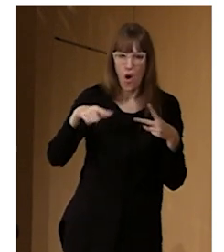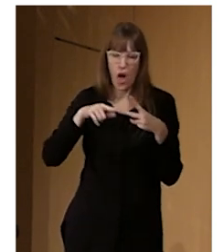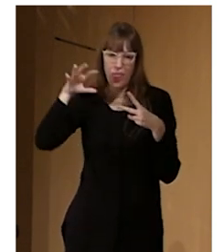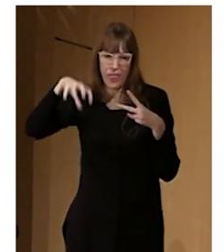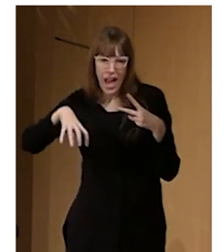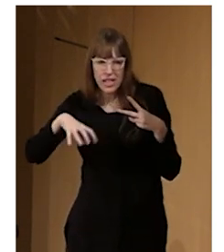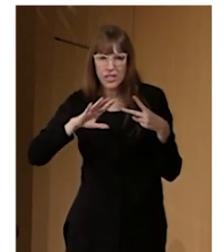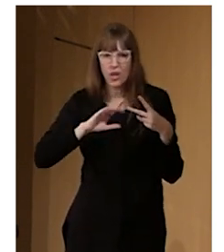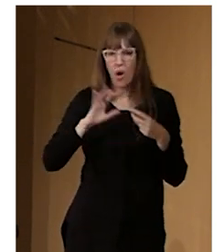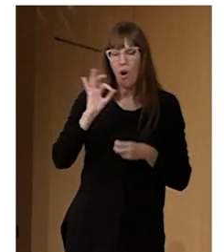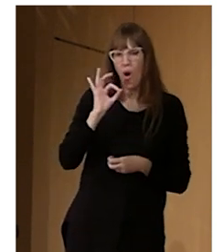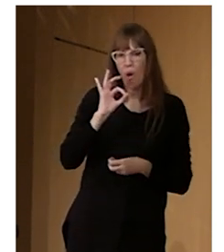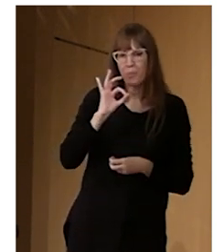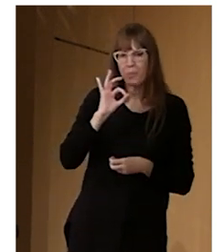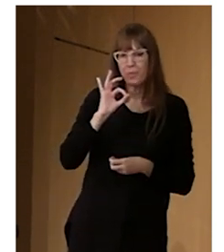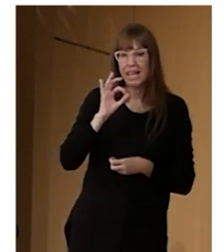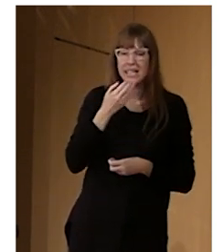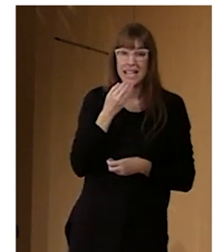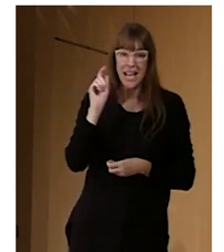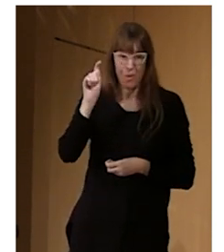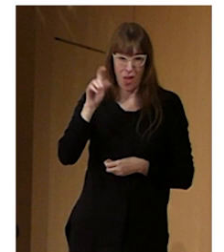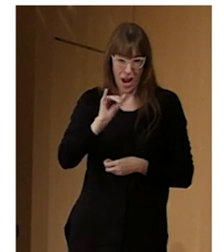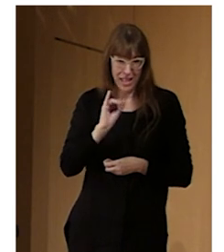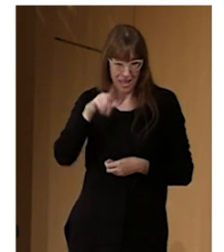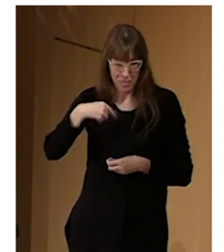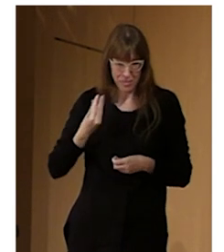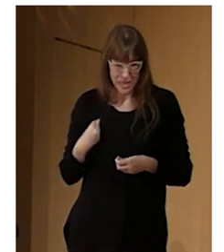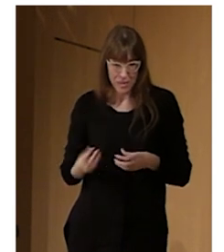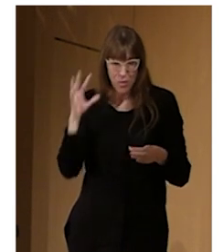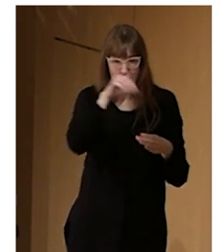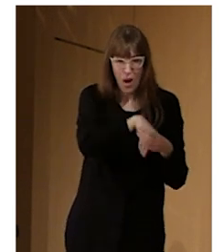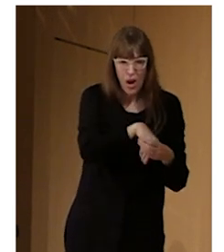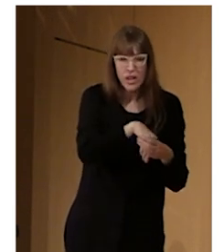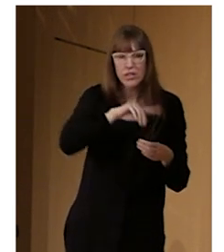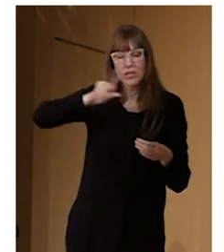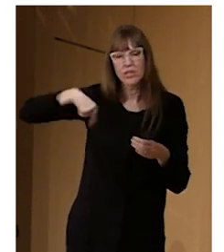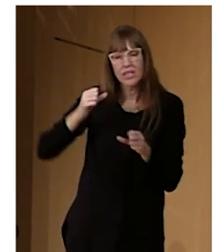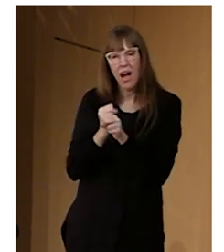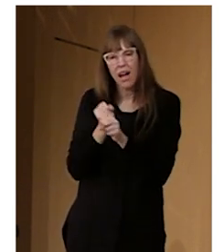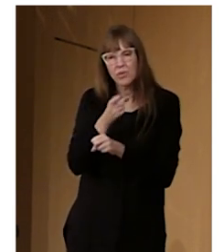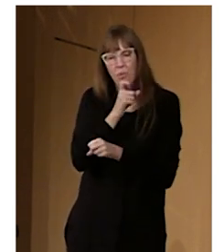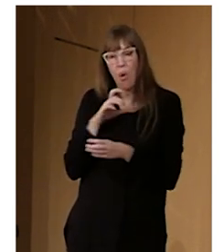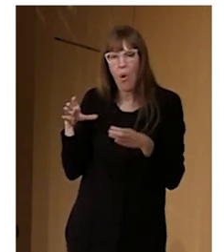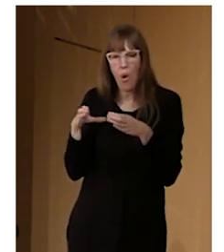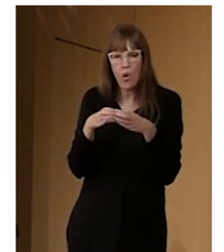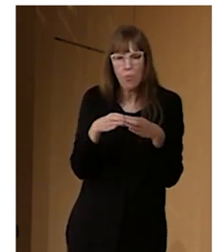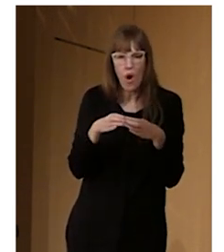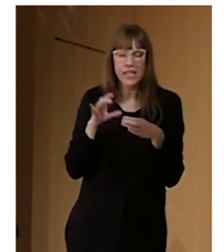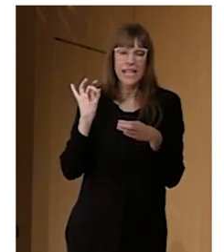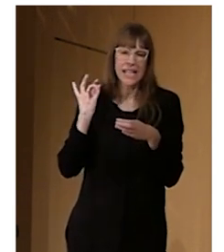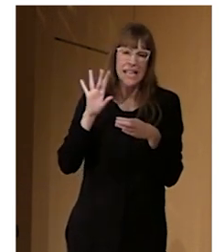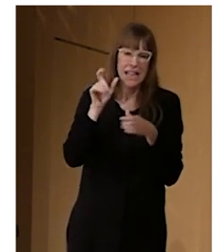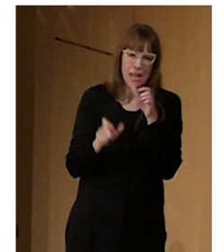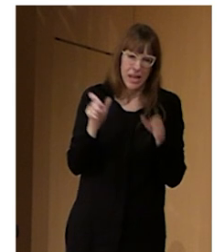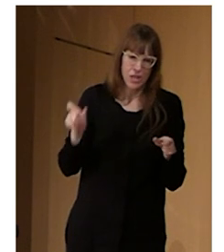distintas entidades y otra en el Museo trabajamos con grupos reducidos de unas 15 personas aproximadamente justamente para eh